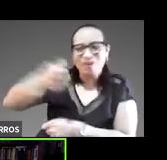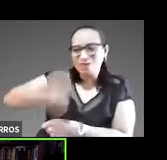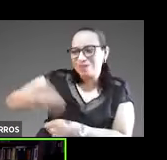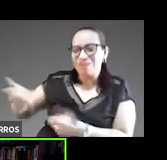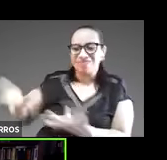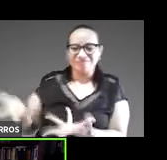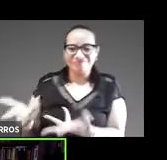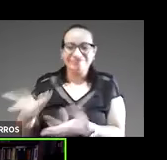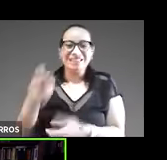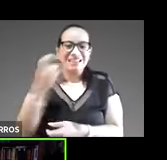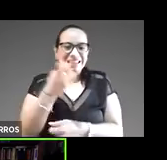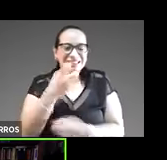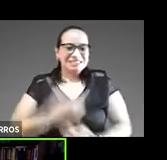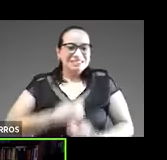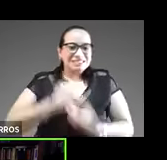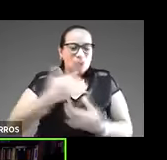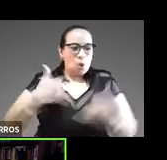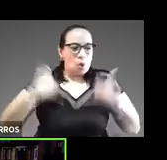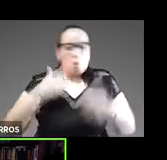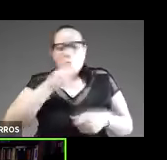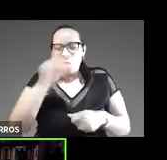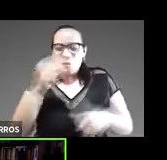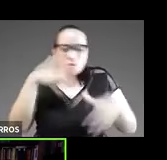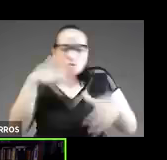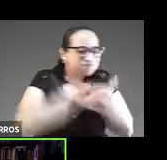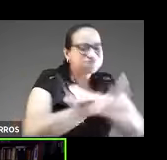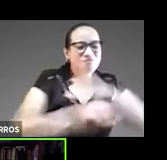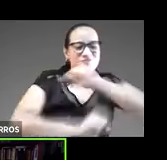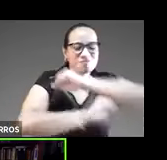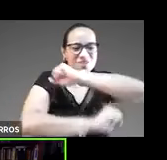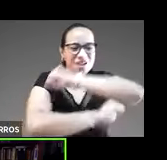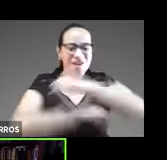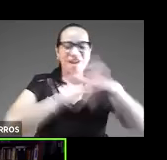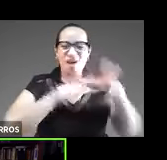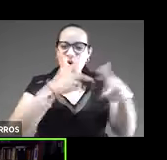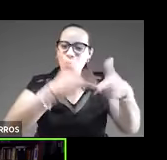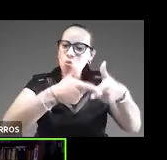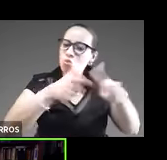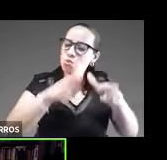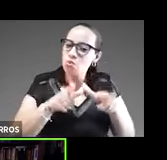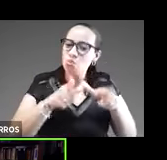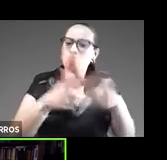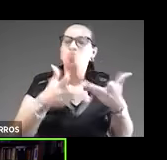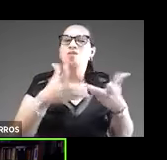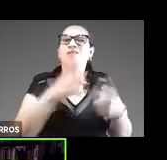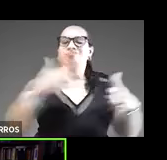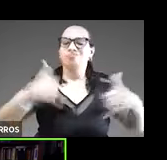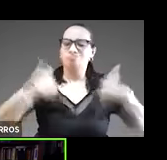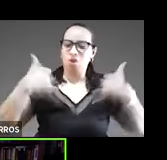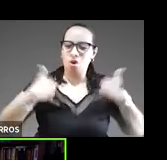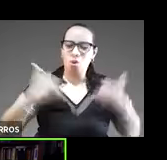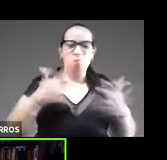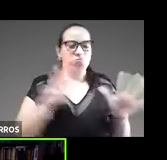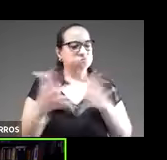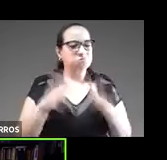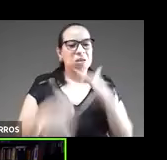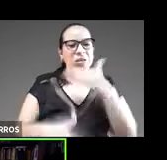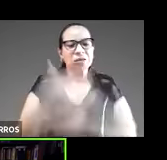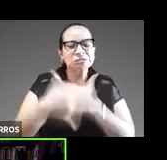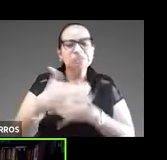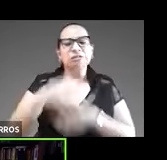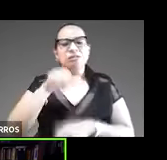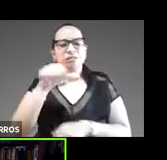La frase del chavo, y luego ya entras al Pilares y ves que hay un grupo de jóvenes, más o menos entre 15 y 16 años, con